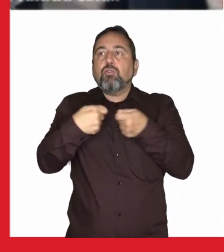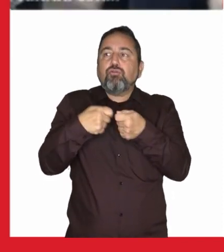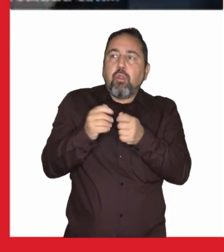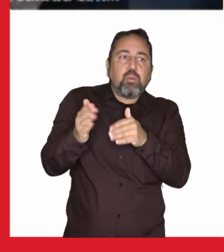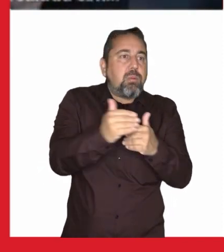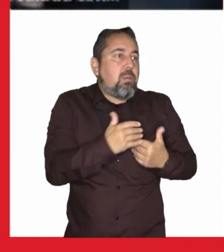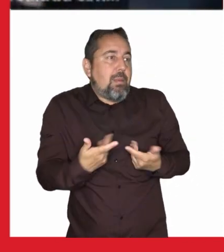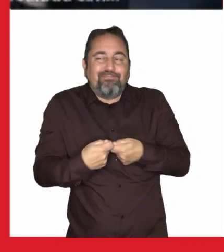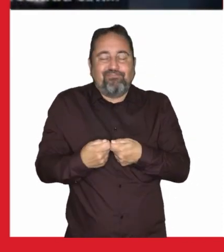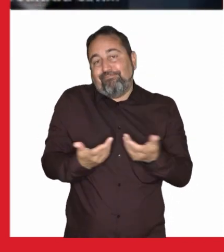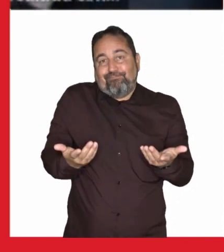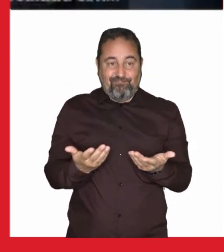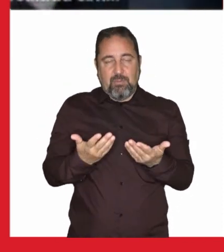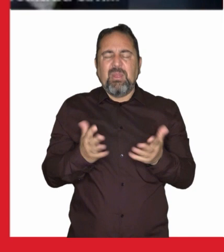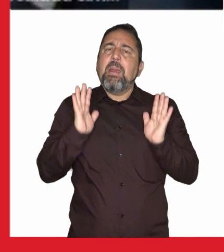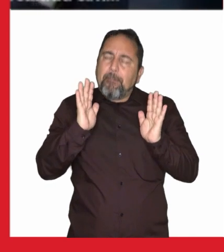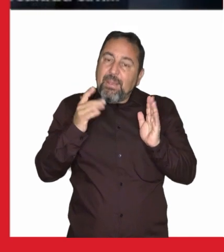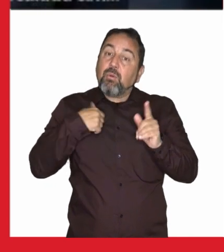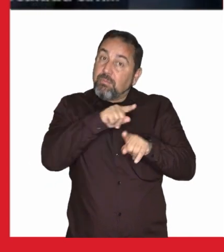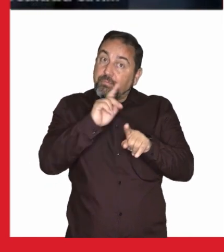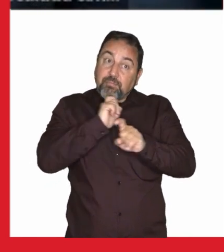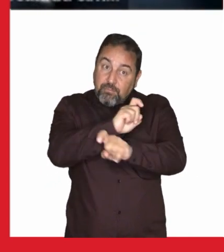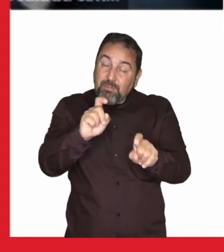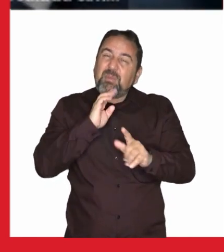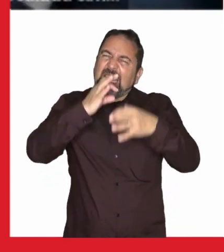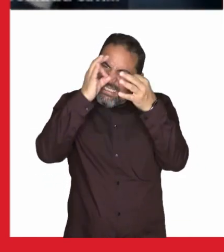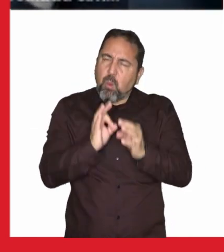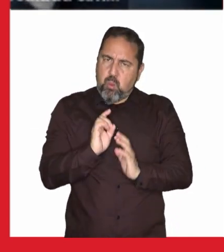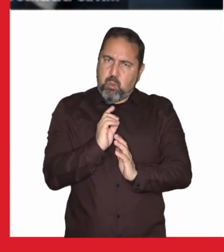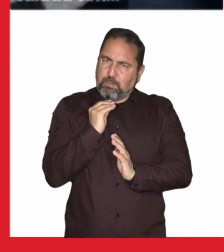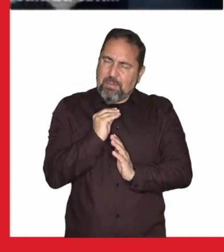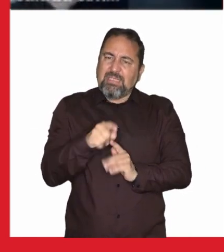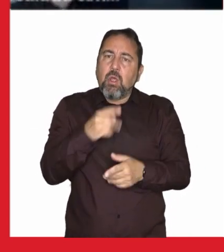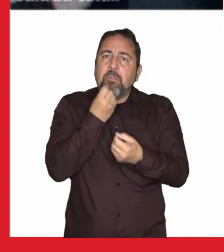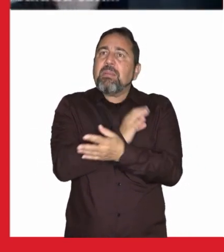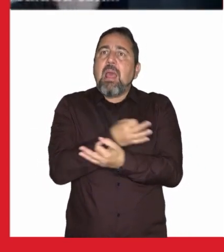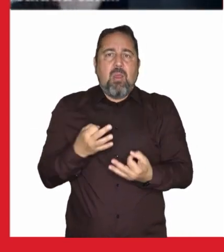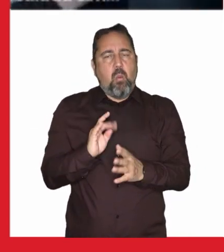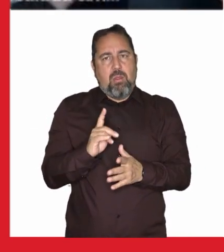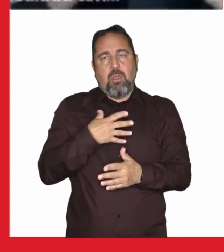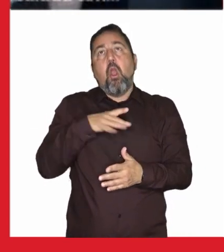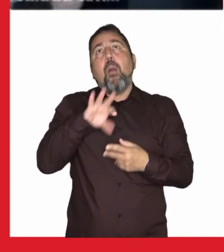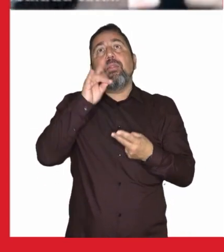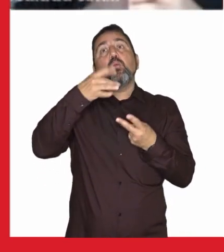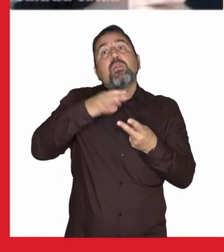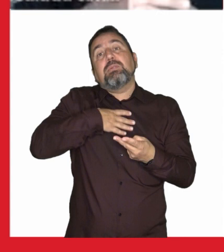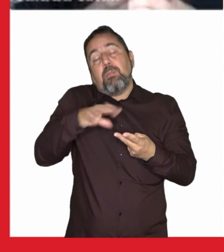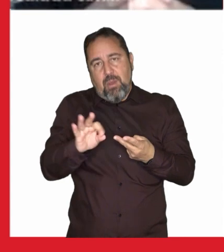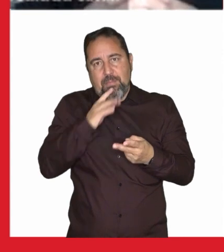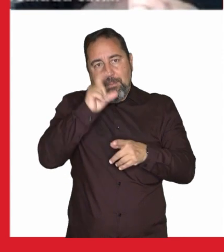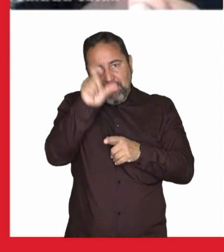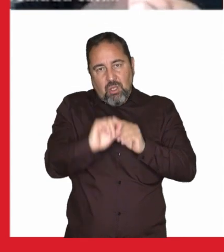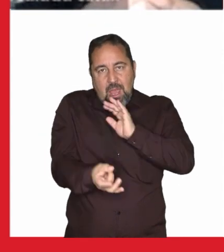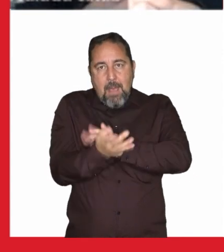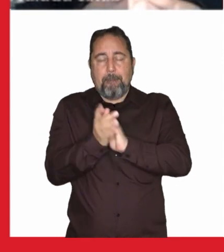encuentra socios, pues ya está. Simplemente lo que os invitamos es a que estéis muy seguros de que esa es lo más adecuado y la única opción posible